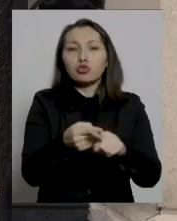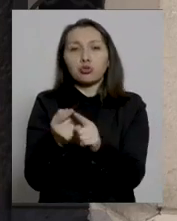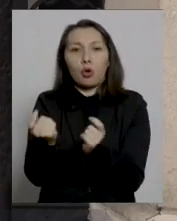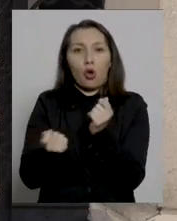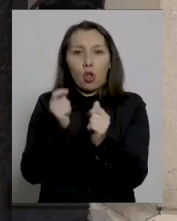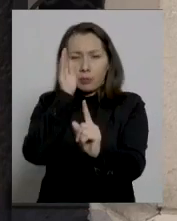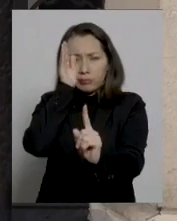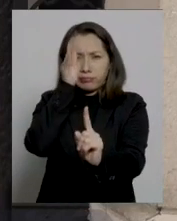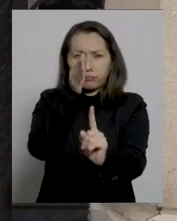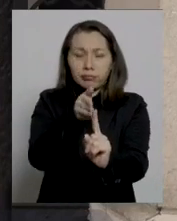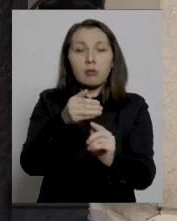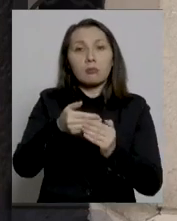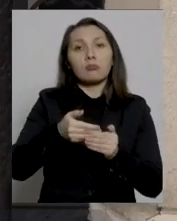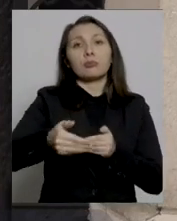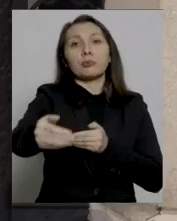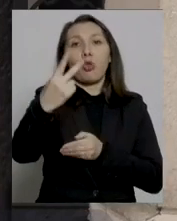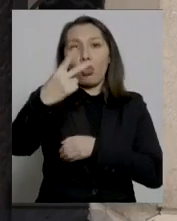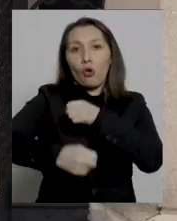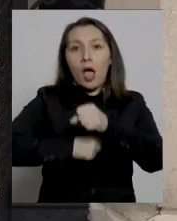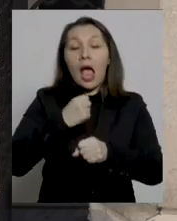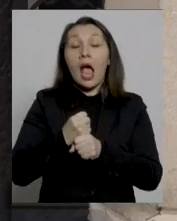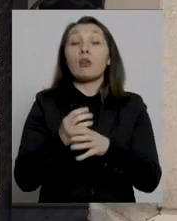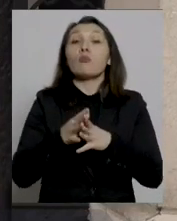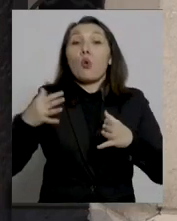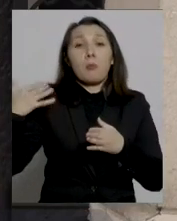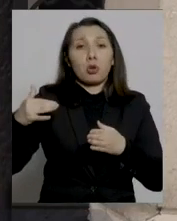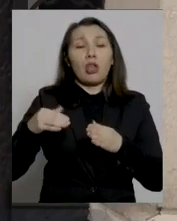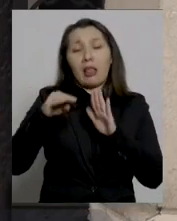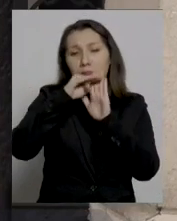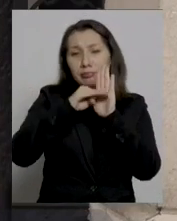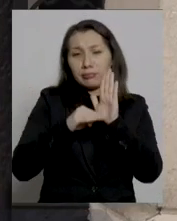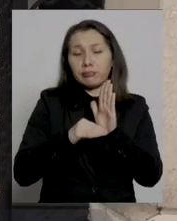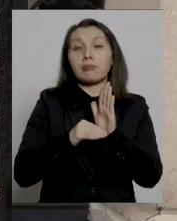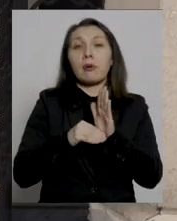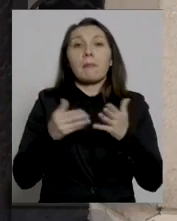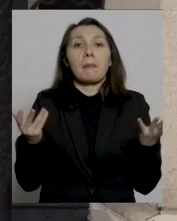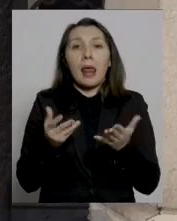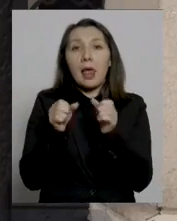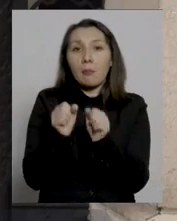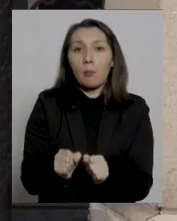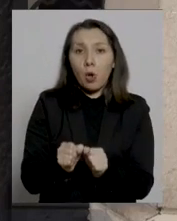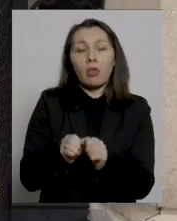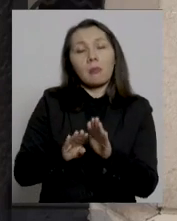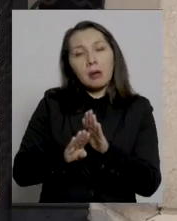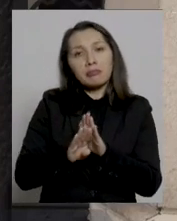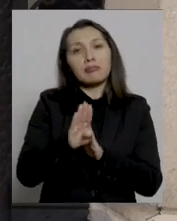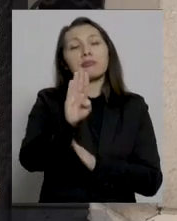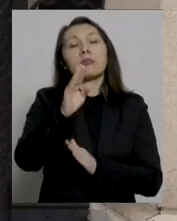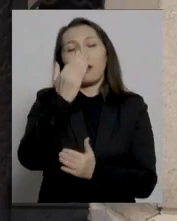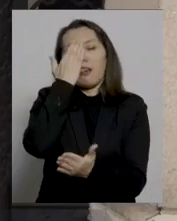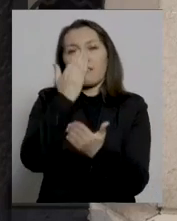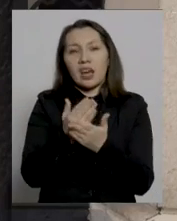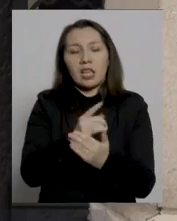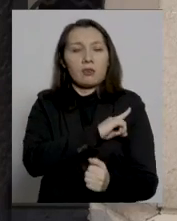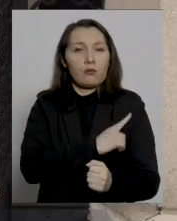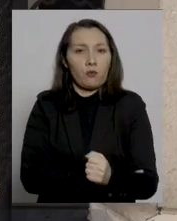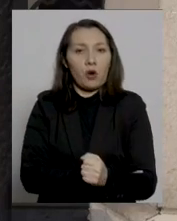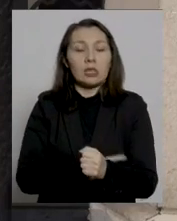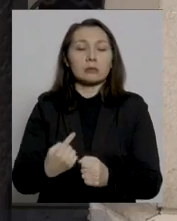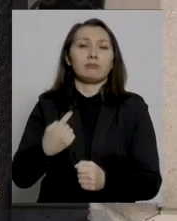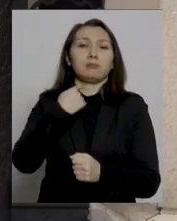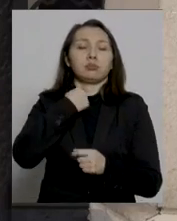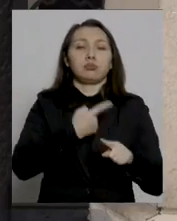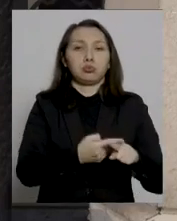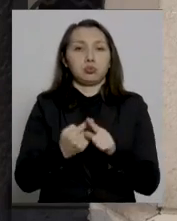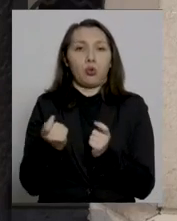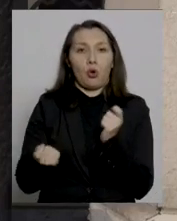económica por los próximos dos años, con un paquete muy importante de medidas para poder salir adelante y enfrentar con fuerza el impacto